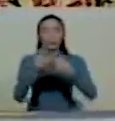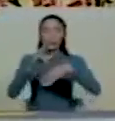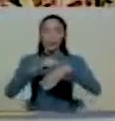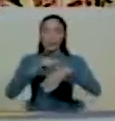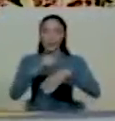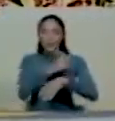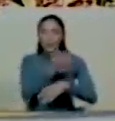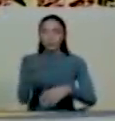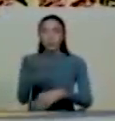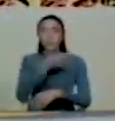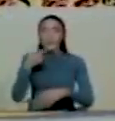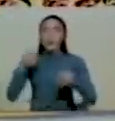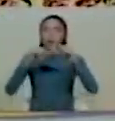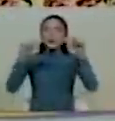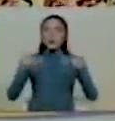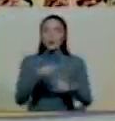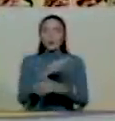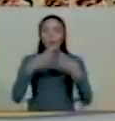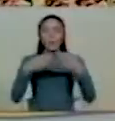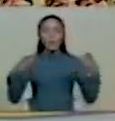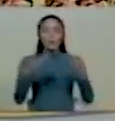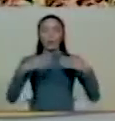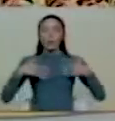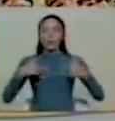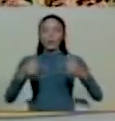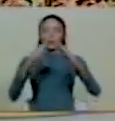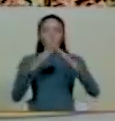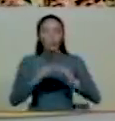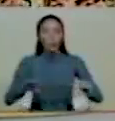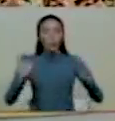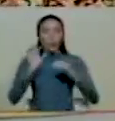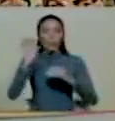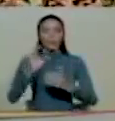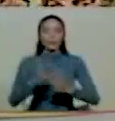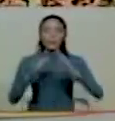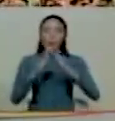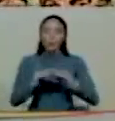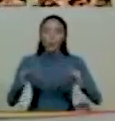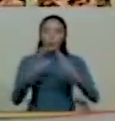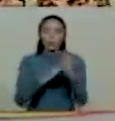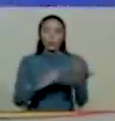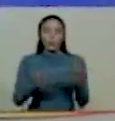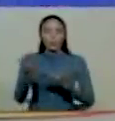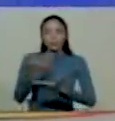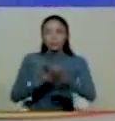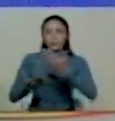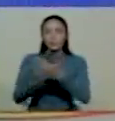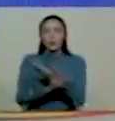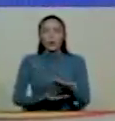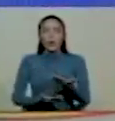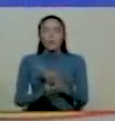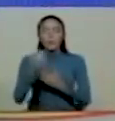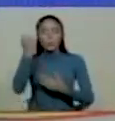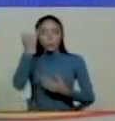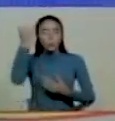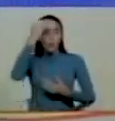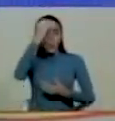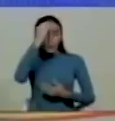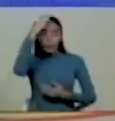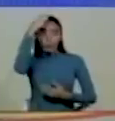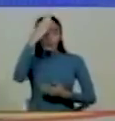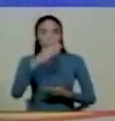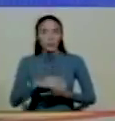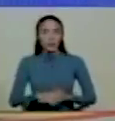mejor sistema público de salud del mundo entero, por su calidad humana, por su calidad científica, por